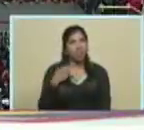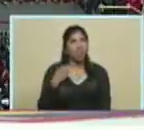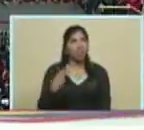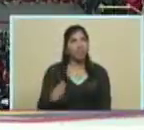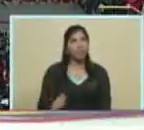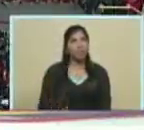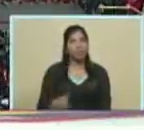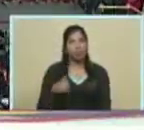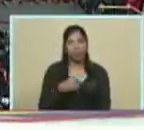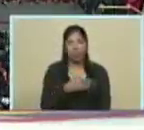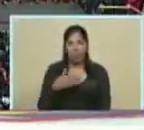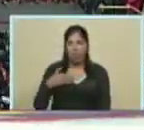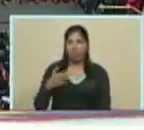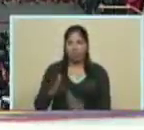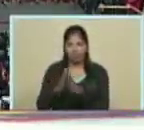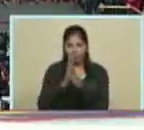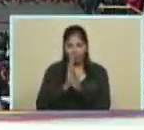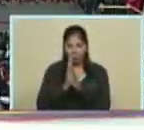decirle,